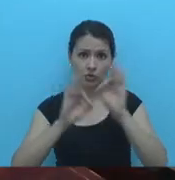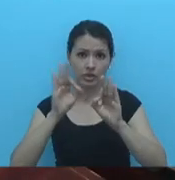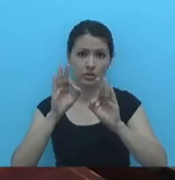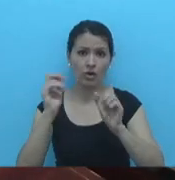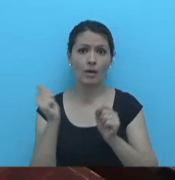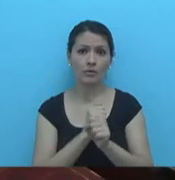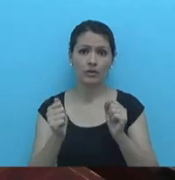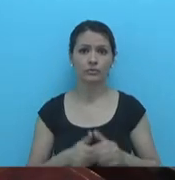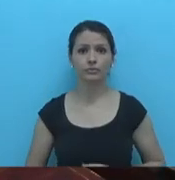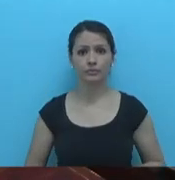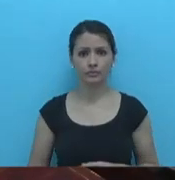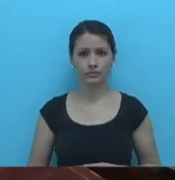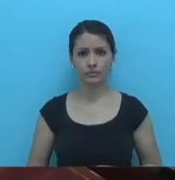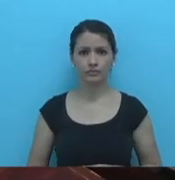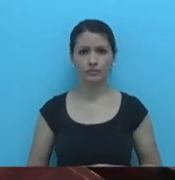consideración, aprobado.